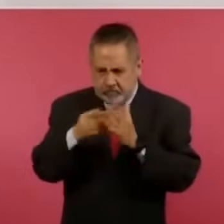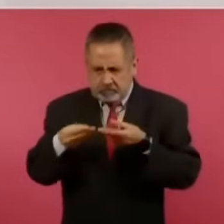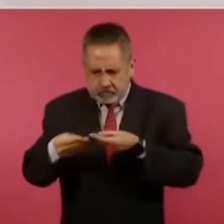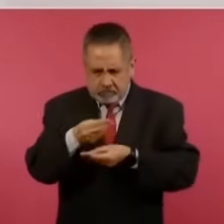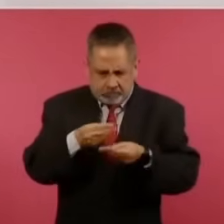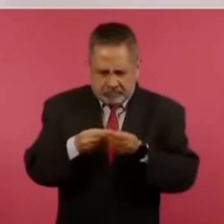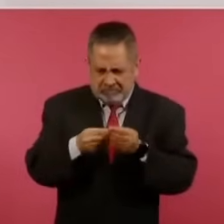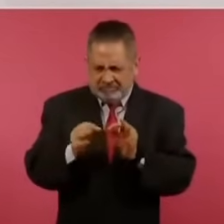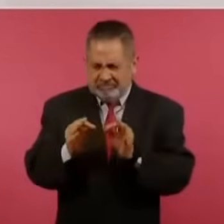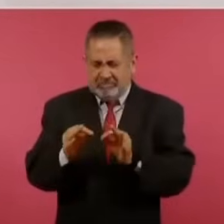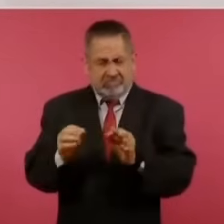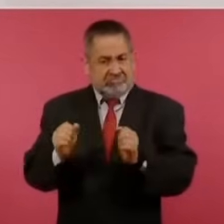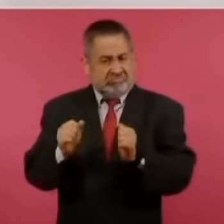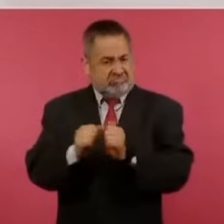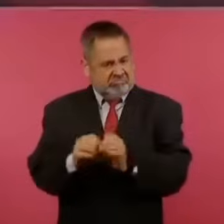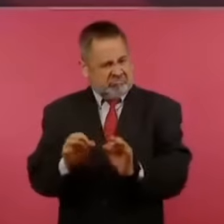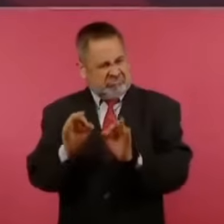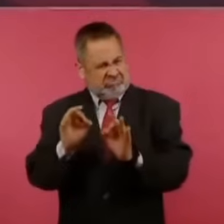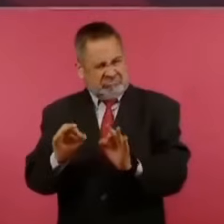por perfecta que sea,